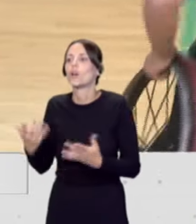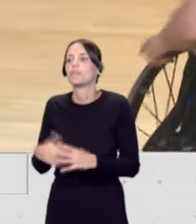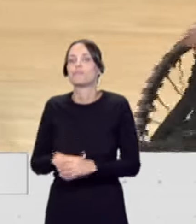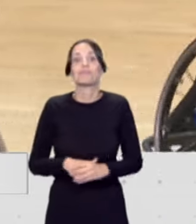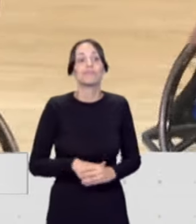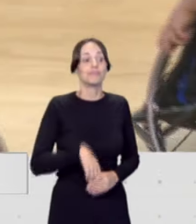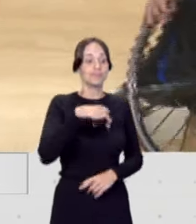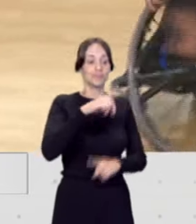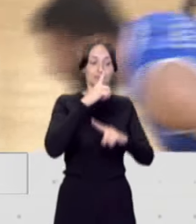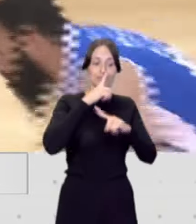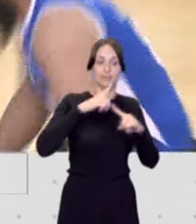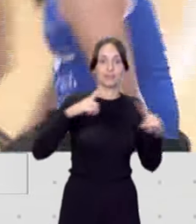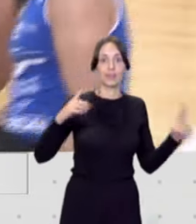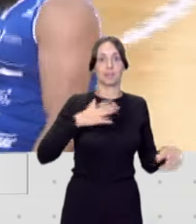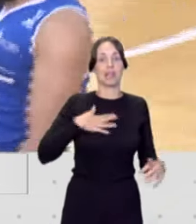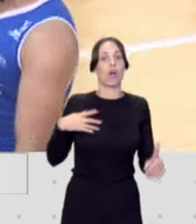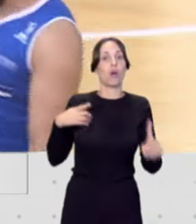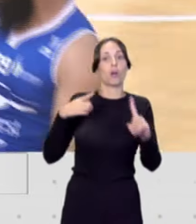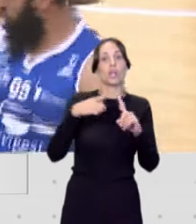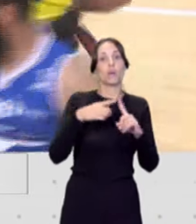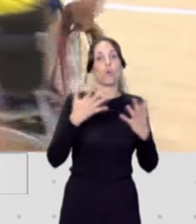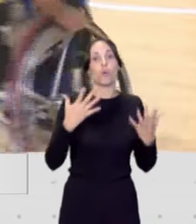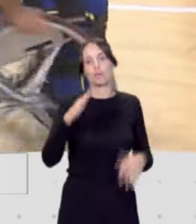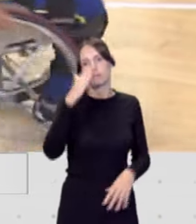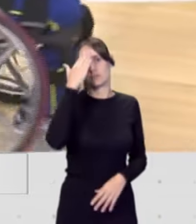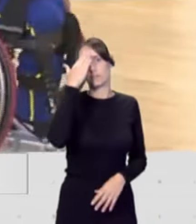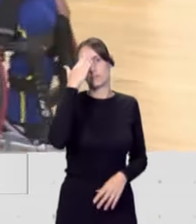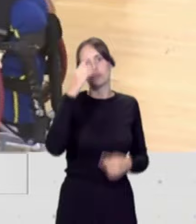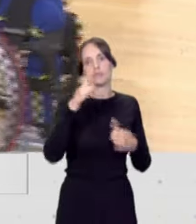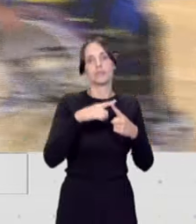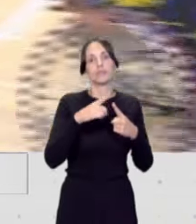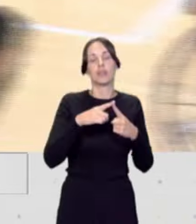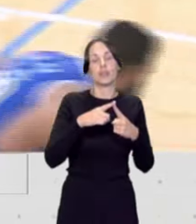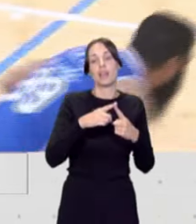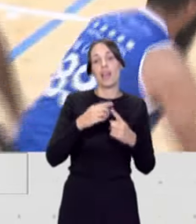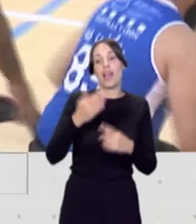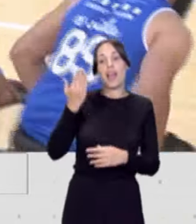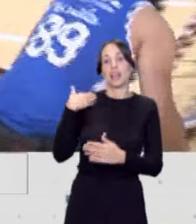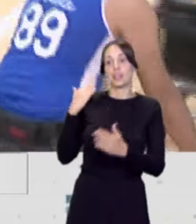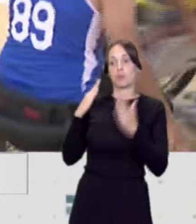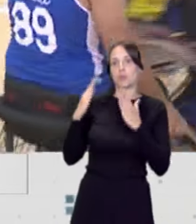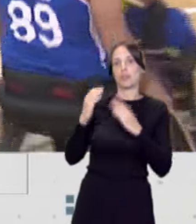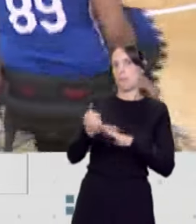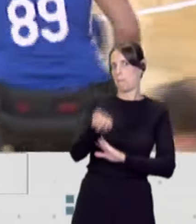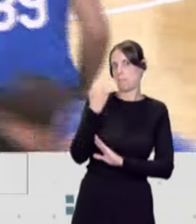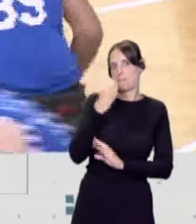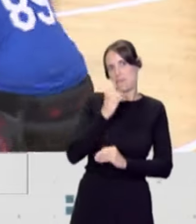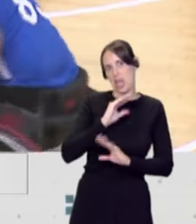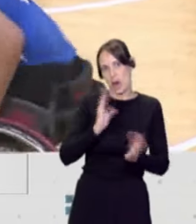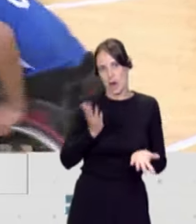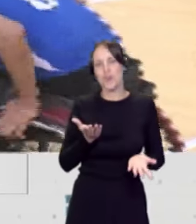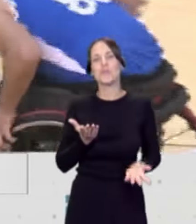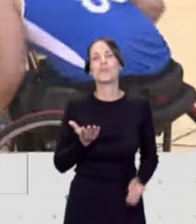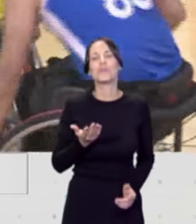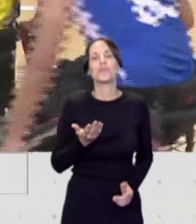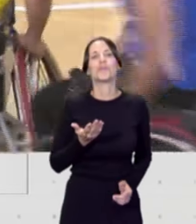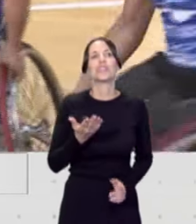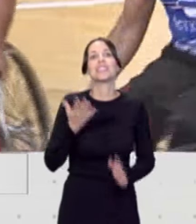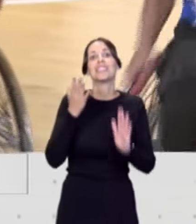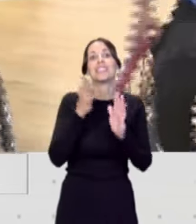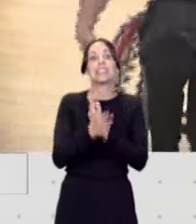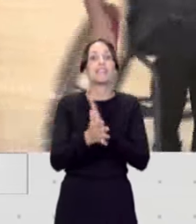Pues este año los objetivos planteados serían principalmente superar la campaña pasada, los resultados de la campaña pasada. Eso